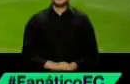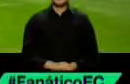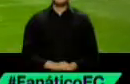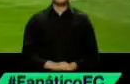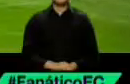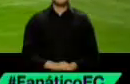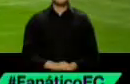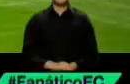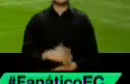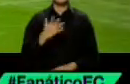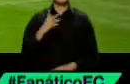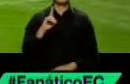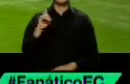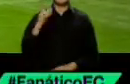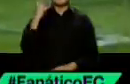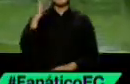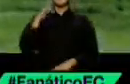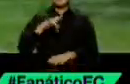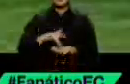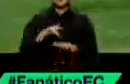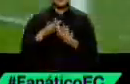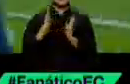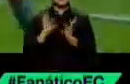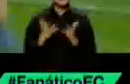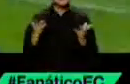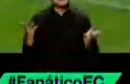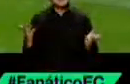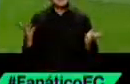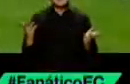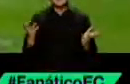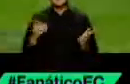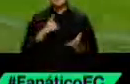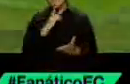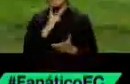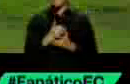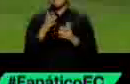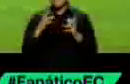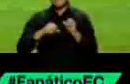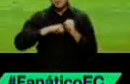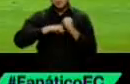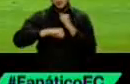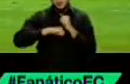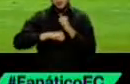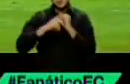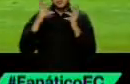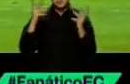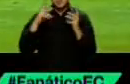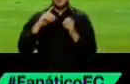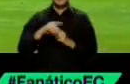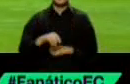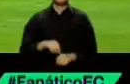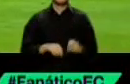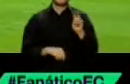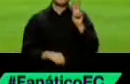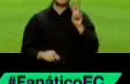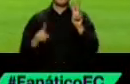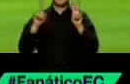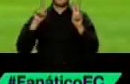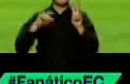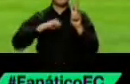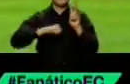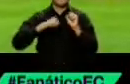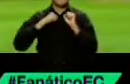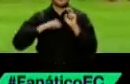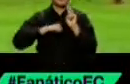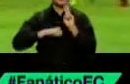derecha del jugador del Deportivo Cuenca, y por eso entonces se decretaba el 1-2. Remate